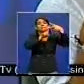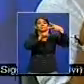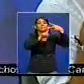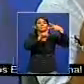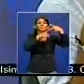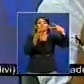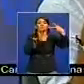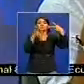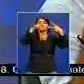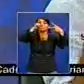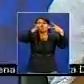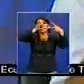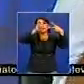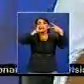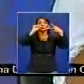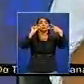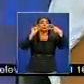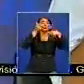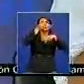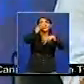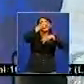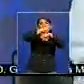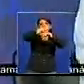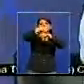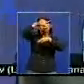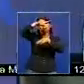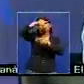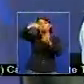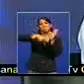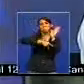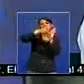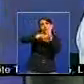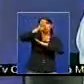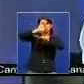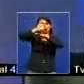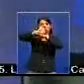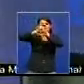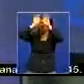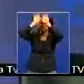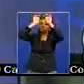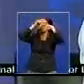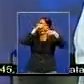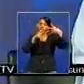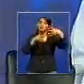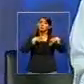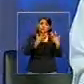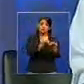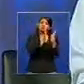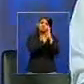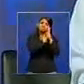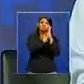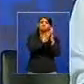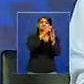Paredes, subgerente de Petroecuador, la parte de comercialización. A ver, yo sí quisiera que Richard nos